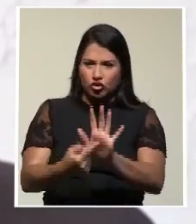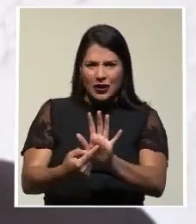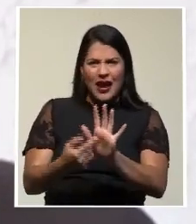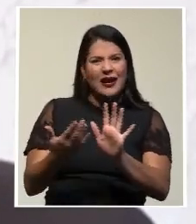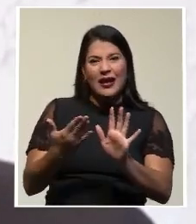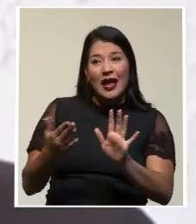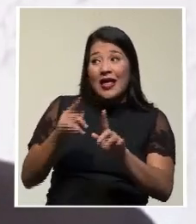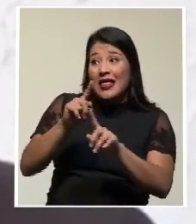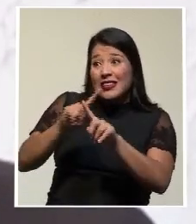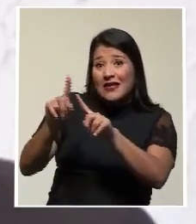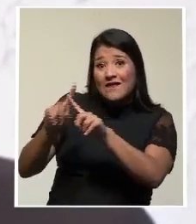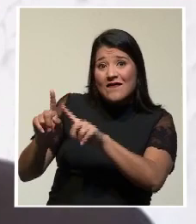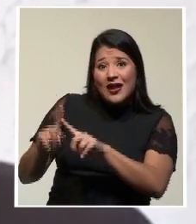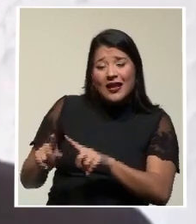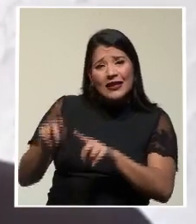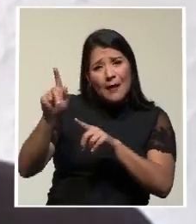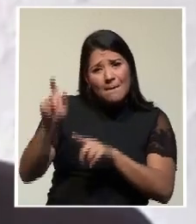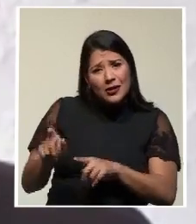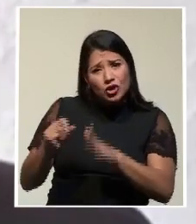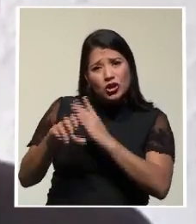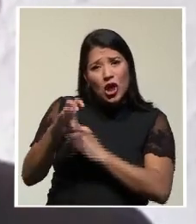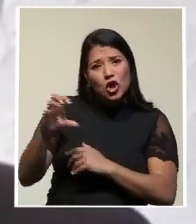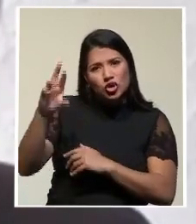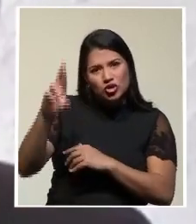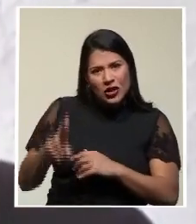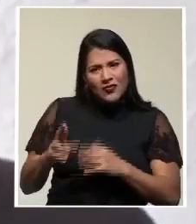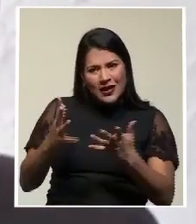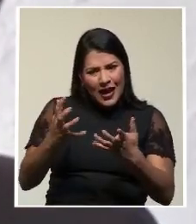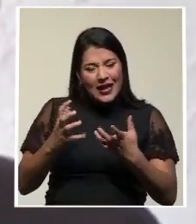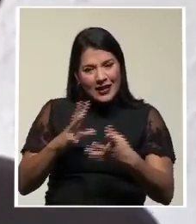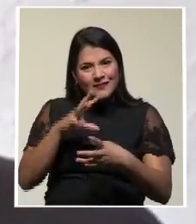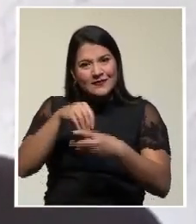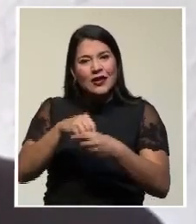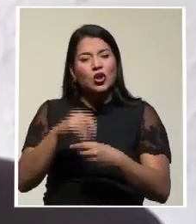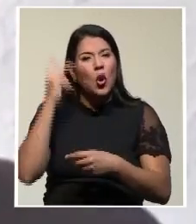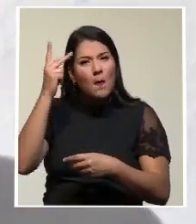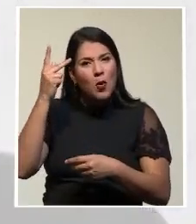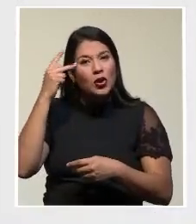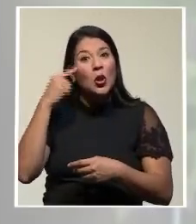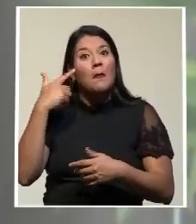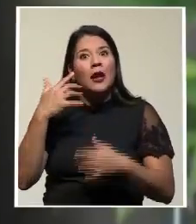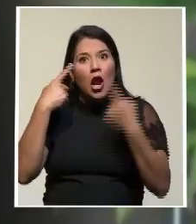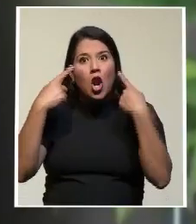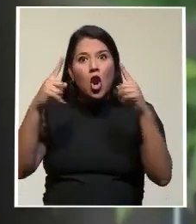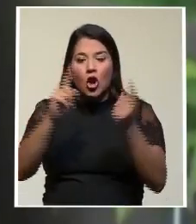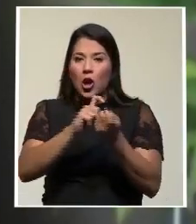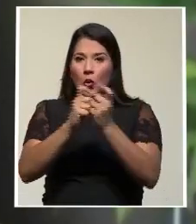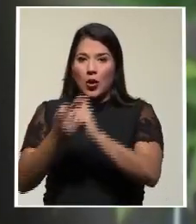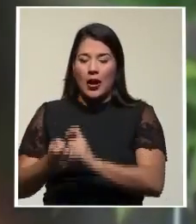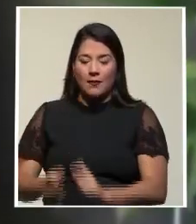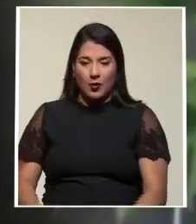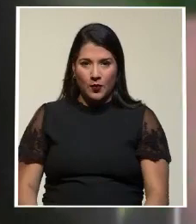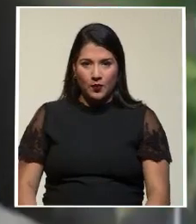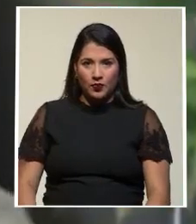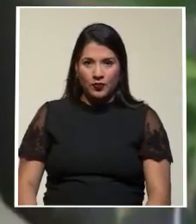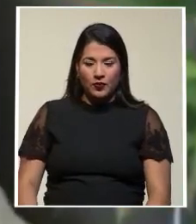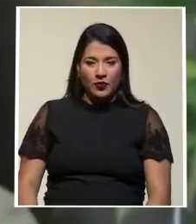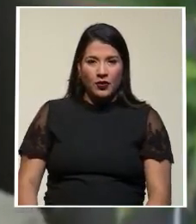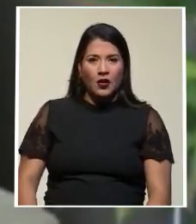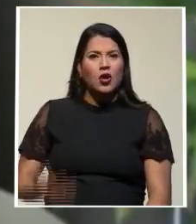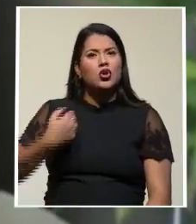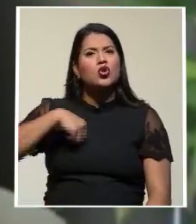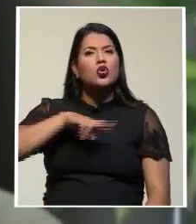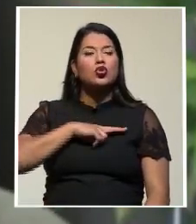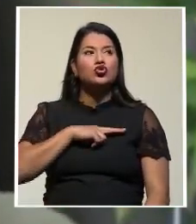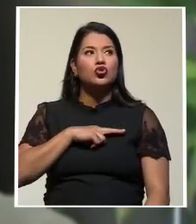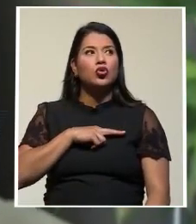largo del territorio nacional dispuestas a involucrarse en la política para transformarla. Estamos en contra de hacer más grande el Estado. Entonces nosotros vamos